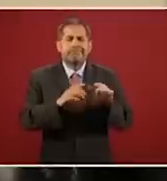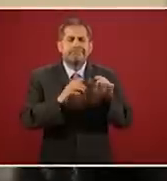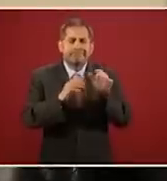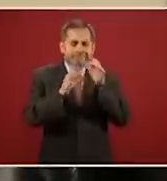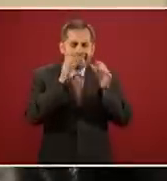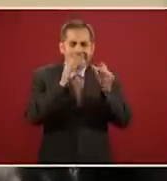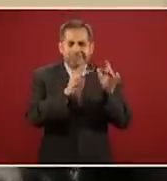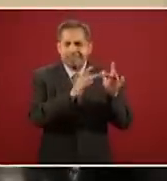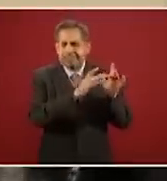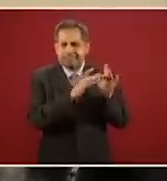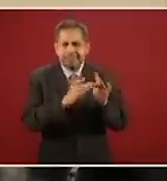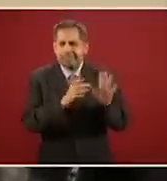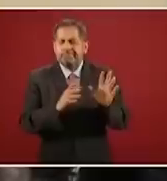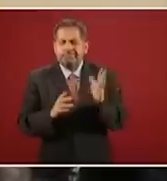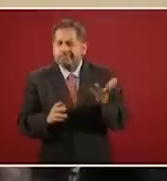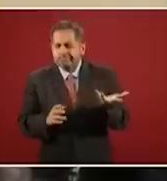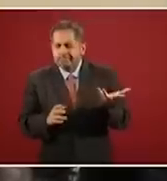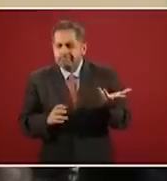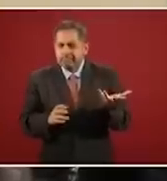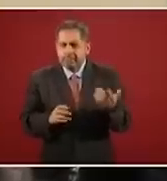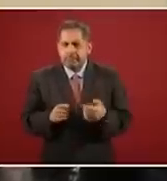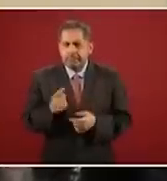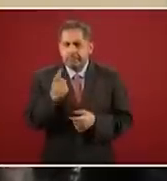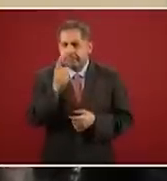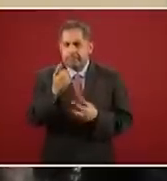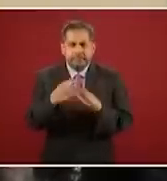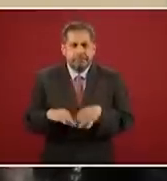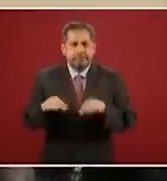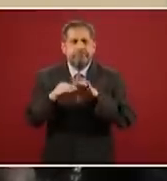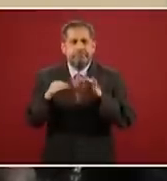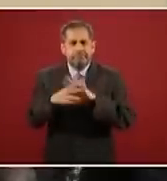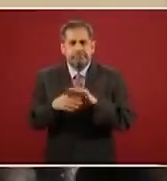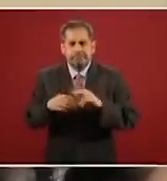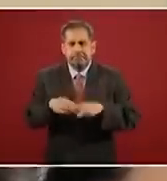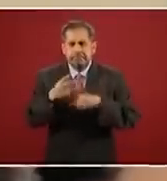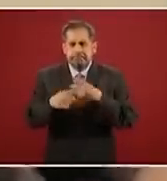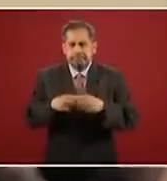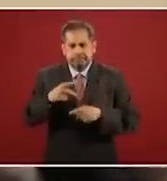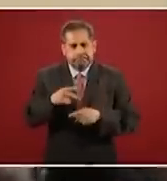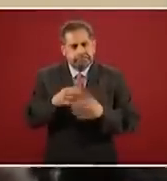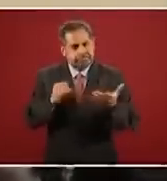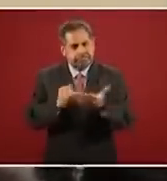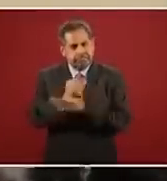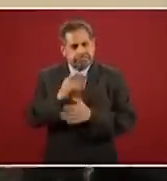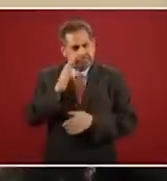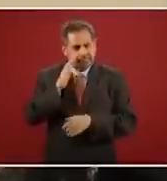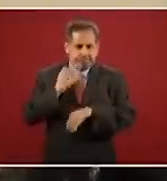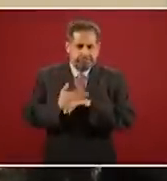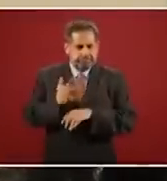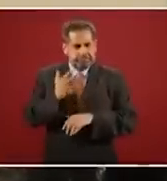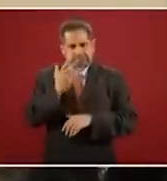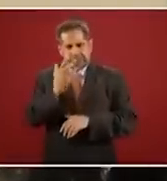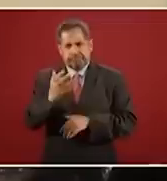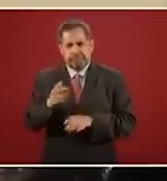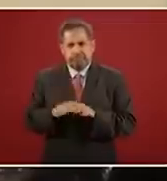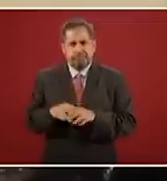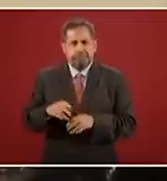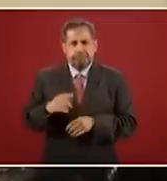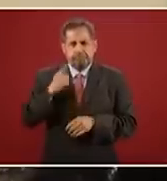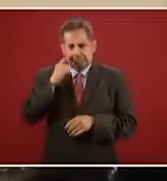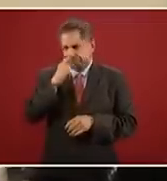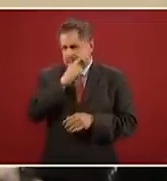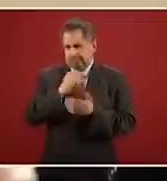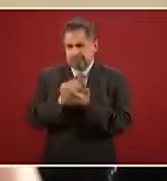los consejos de promoción, que es muy importante que empecemos a tomar cartas en el asunto sobre la democratización